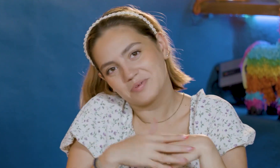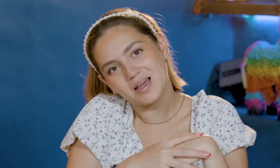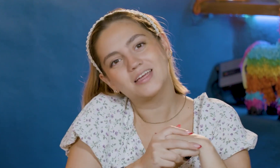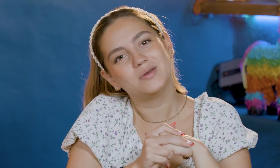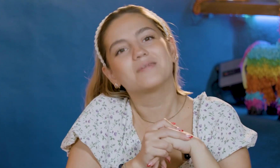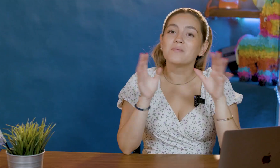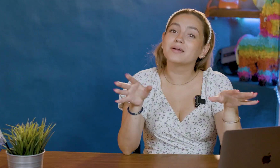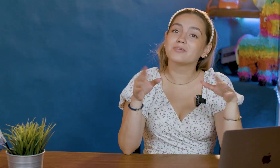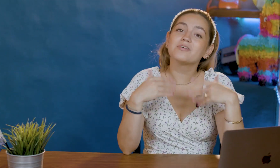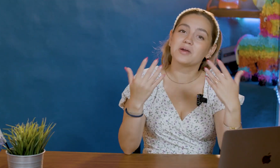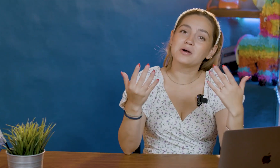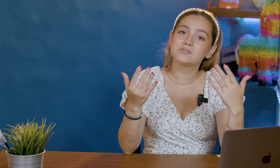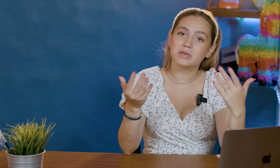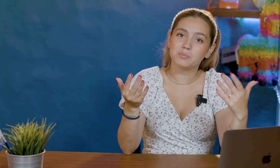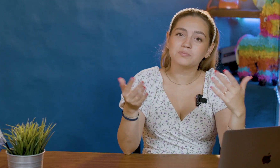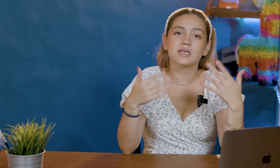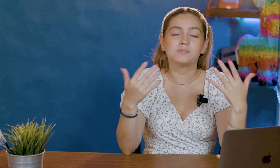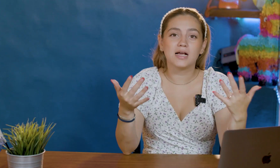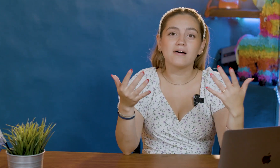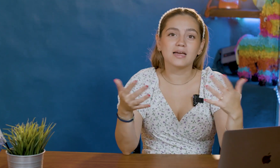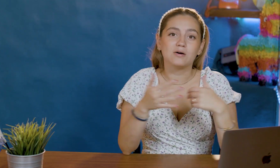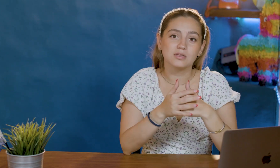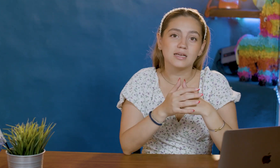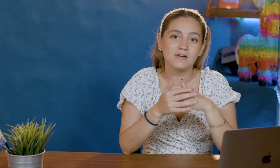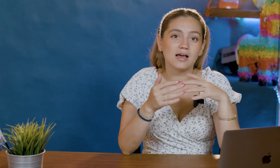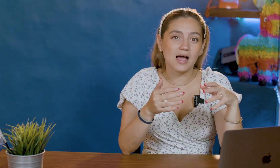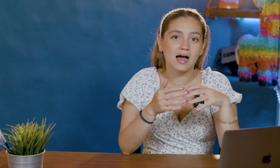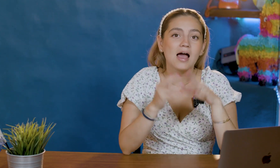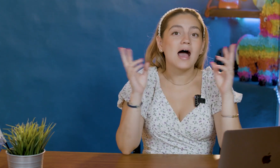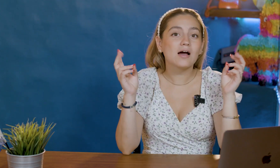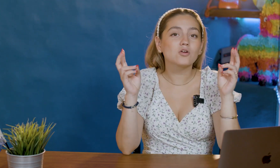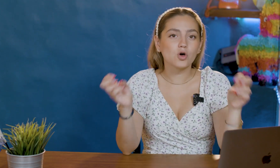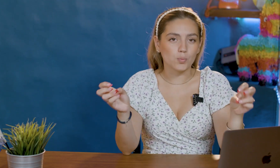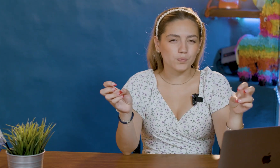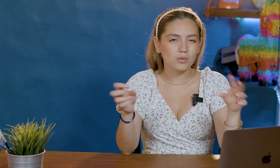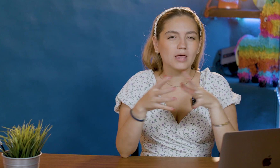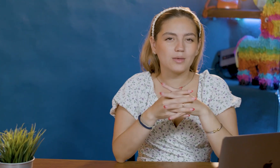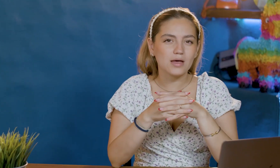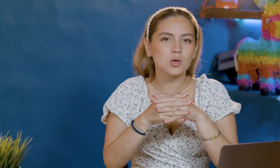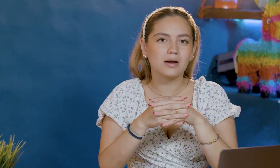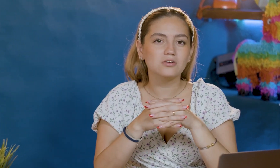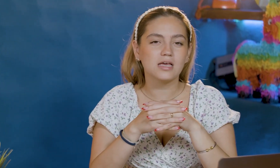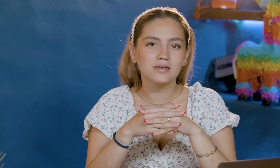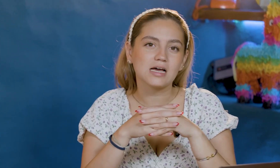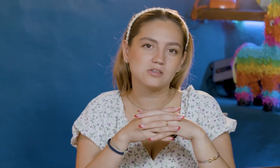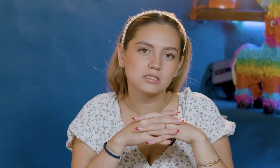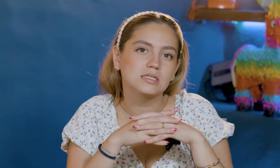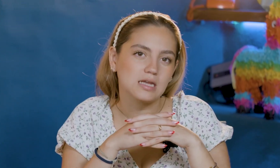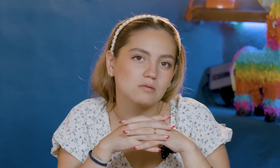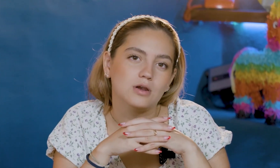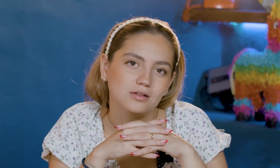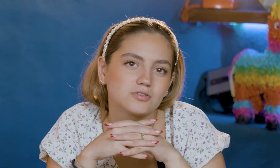no me lo podría adivinar, compartió un correo a su equipo que explicaba que la junta directiva de la caja acordó que debía tomar los días de